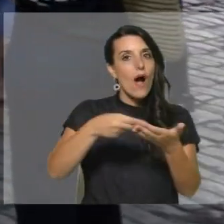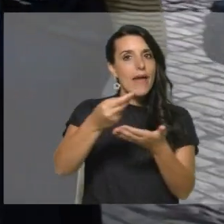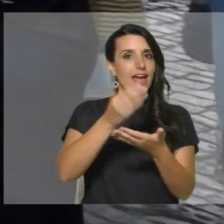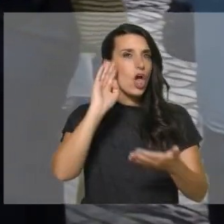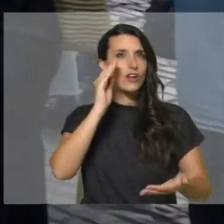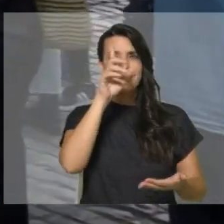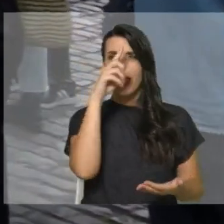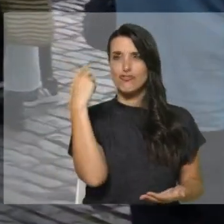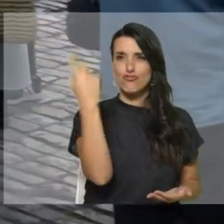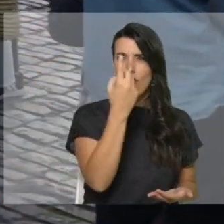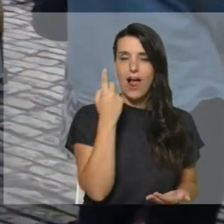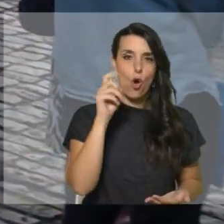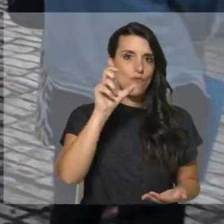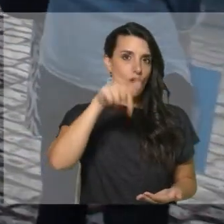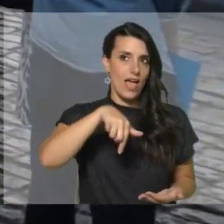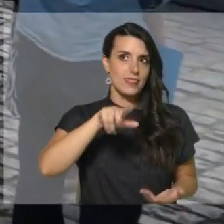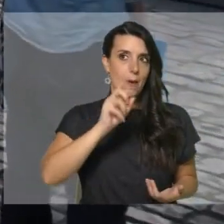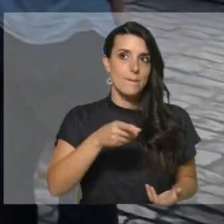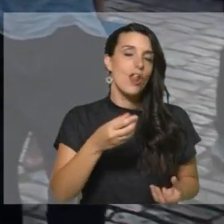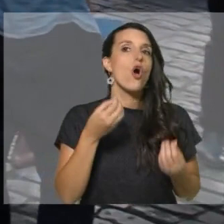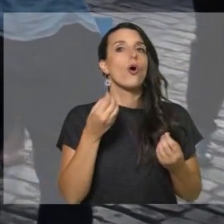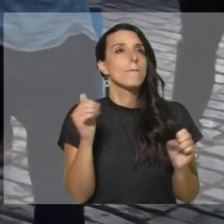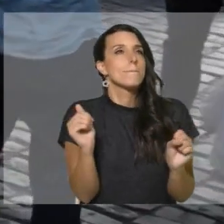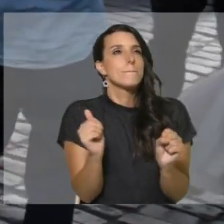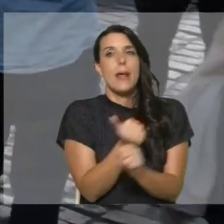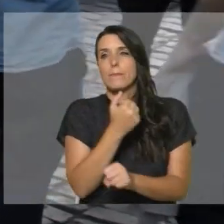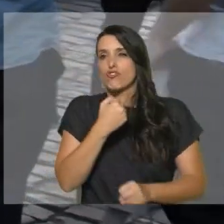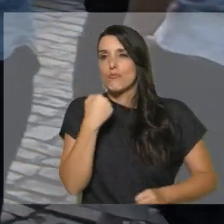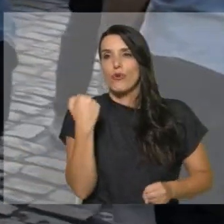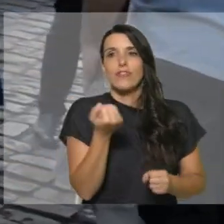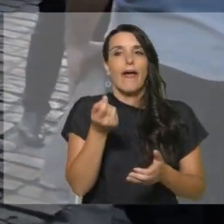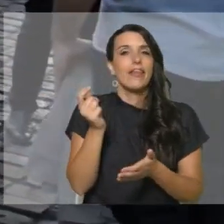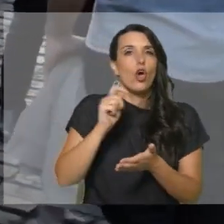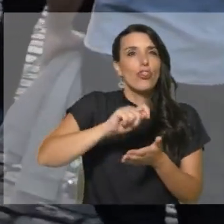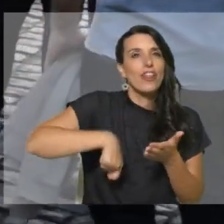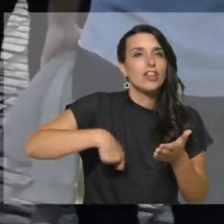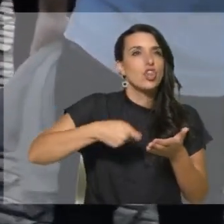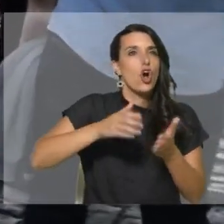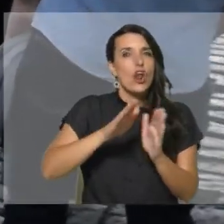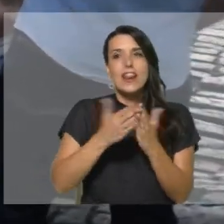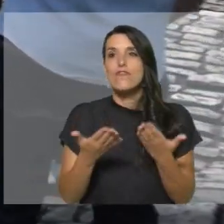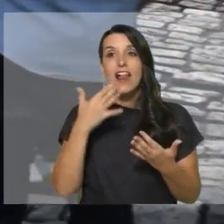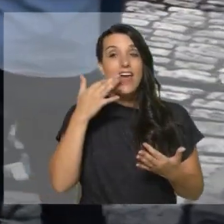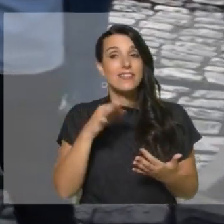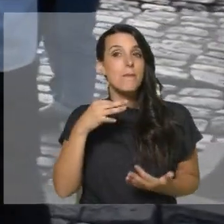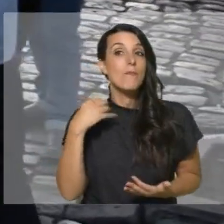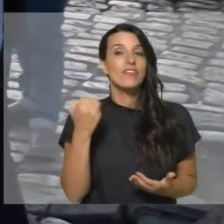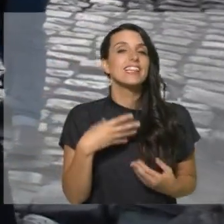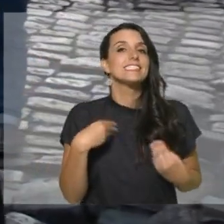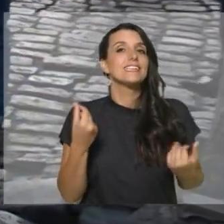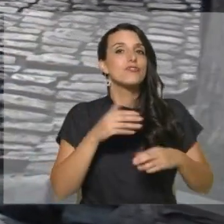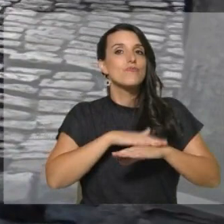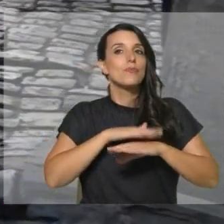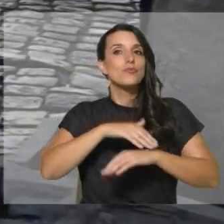reconocimiento internacional y obviamente nacional, con premios destacados, con contratos con editoriales, realmente se destacan y sentíamos que era un buen momento